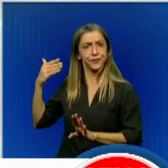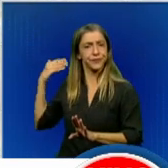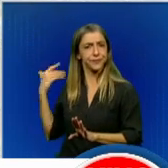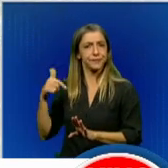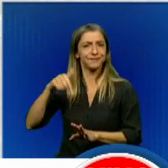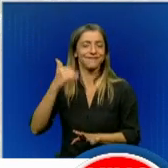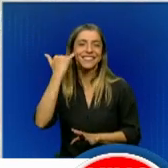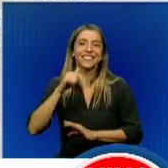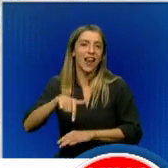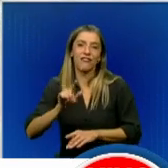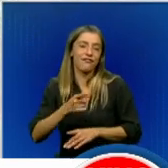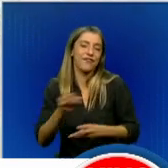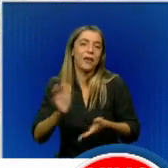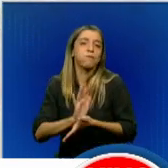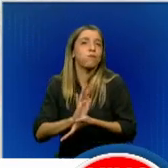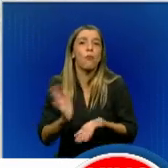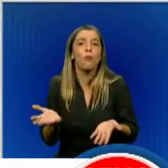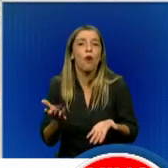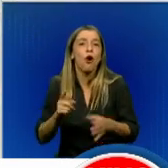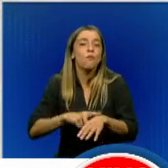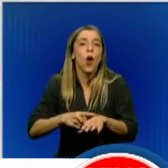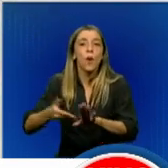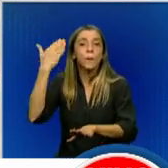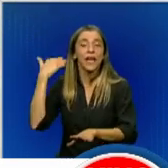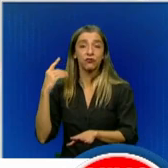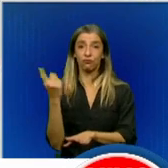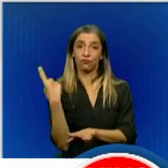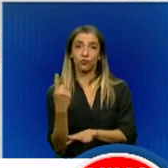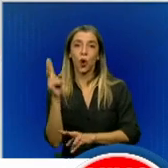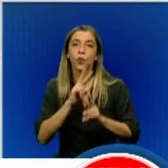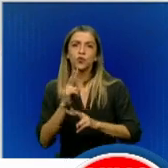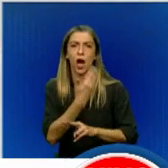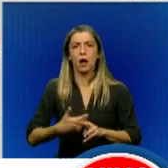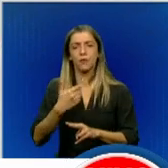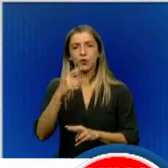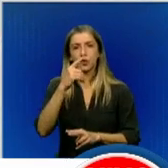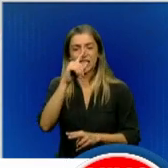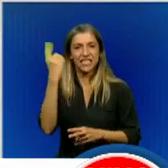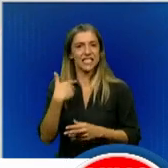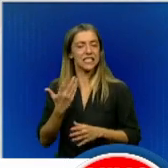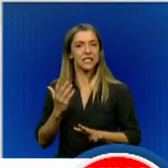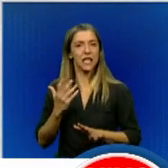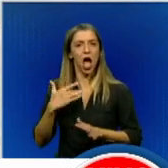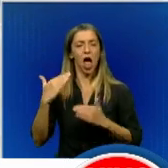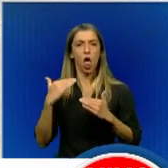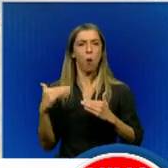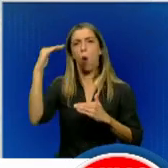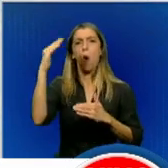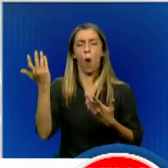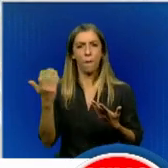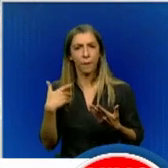se trataba de llevar el estado a su mínima expresión nosotros no pretendemos eso